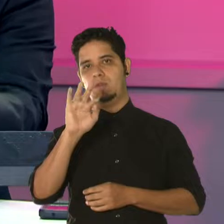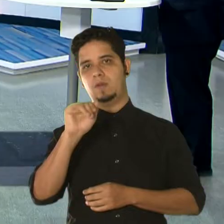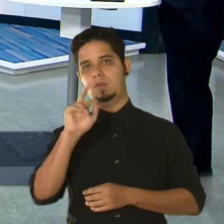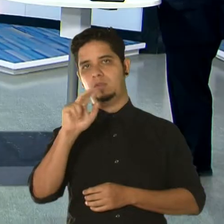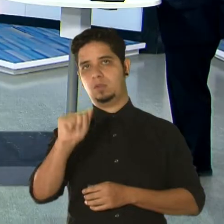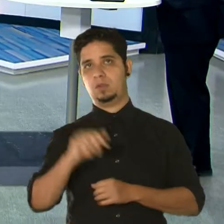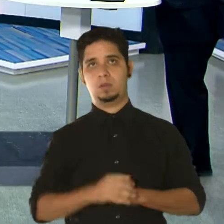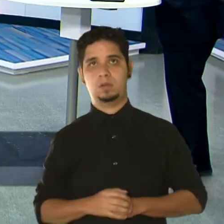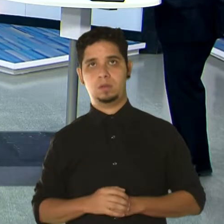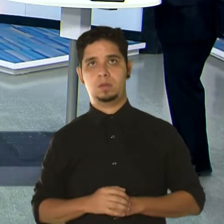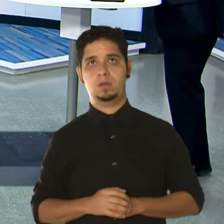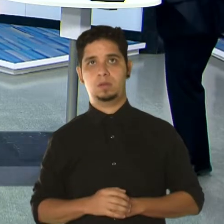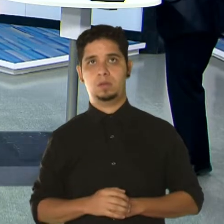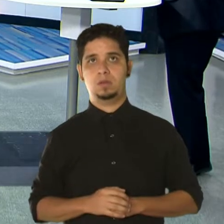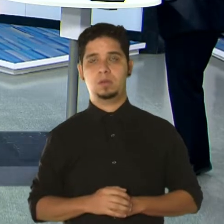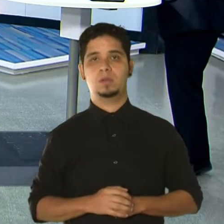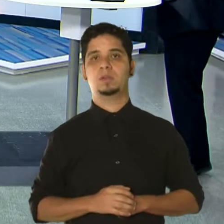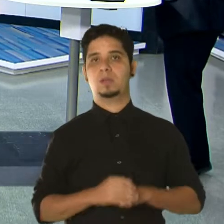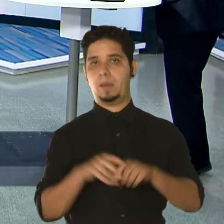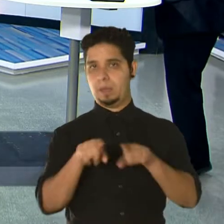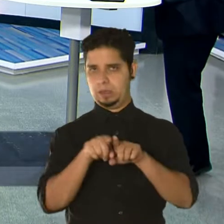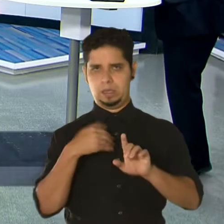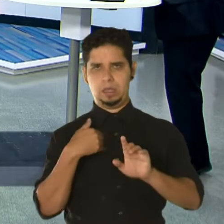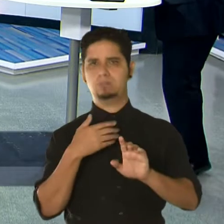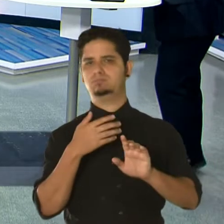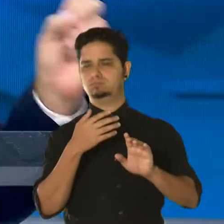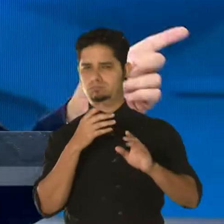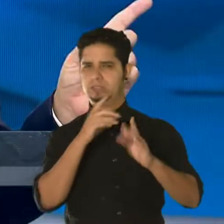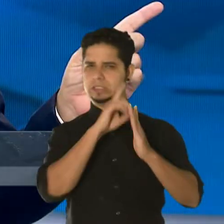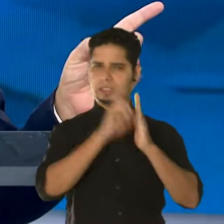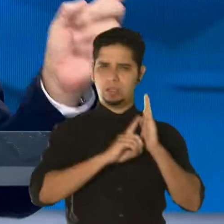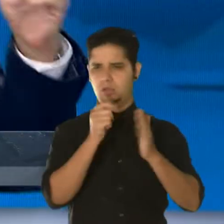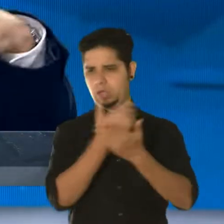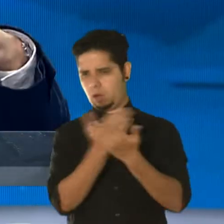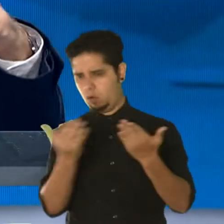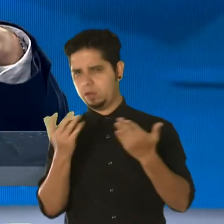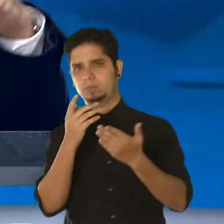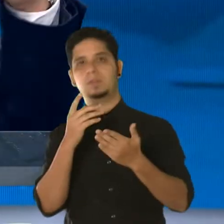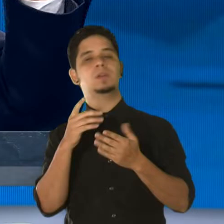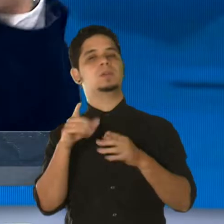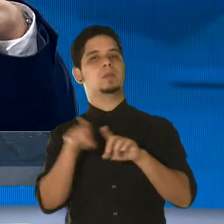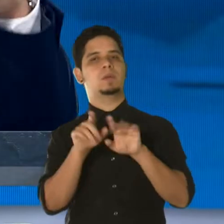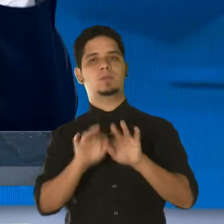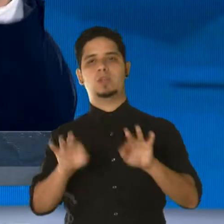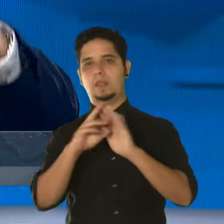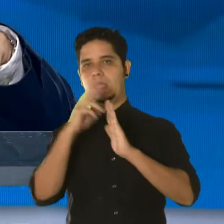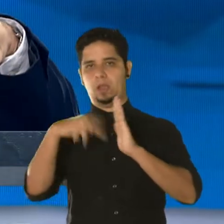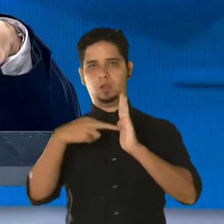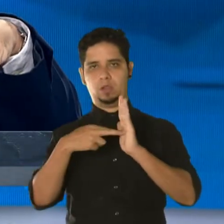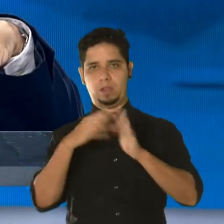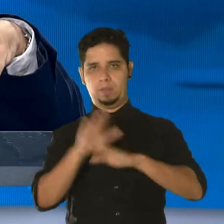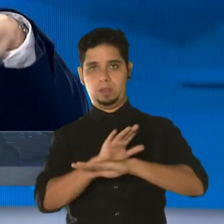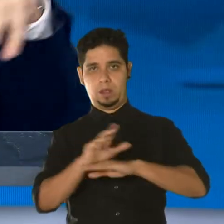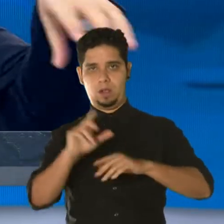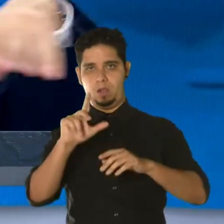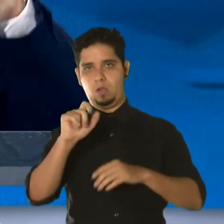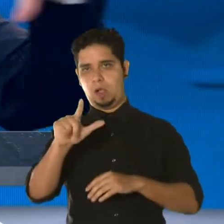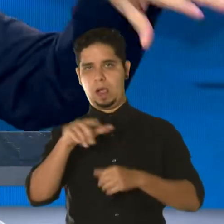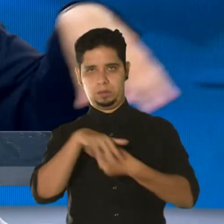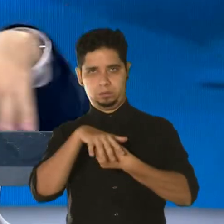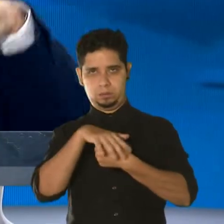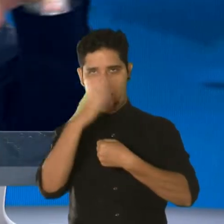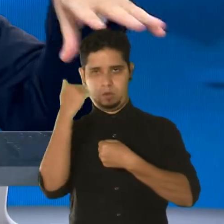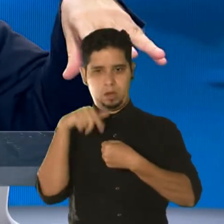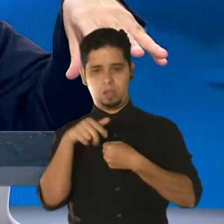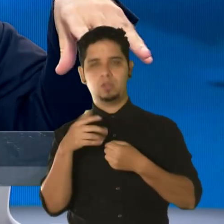con la robótica. Hay diseño, pero también hace falta hay otras funciones y sin olvidar el rol que tiene la industria local. Porque esto tiene un